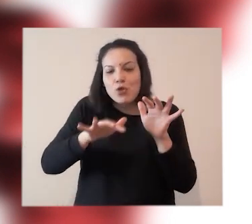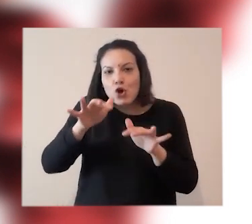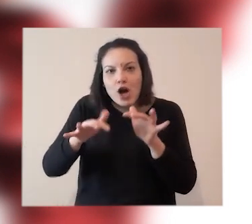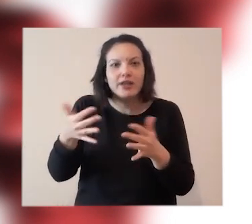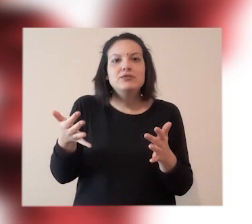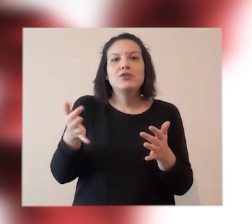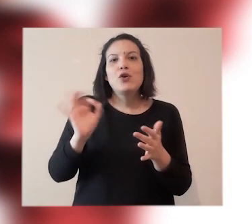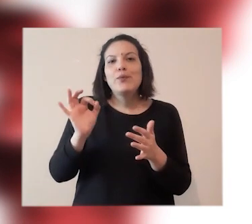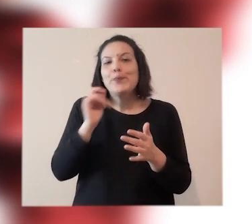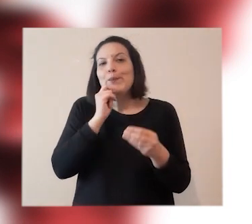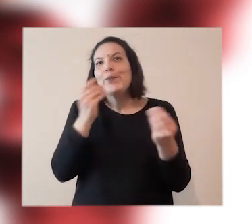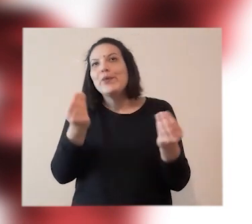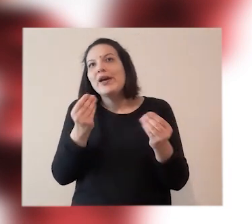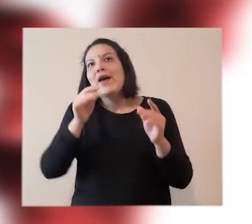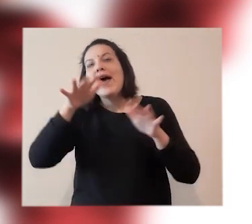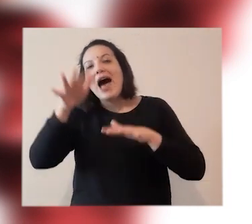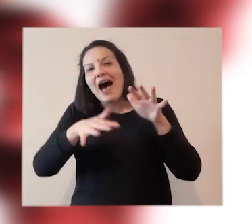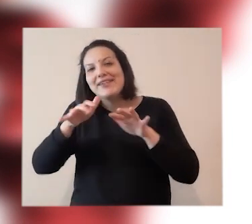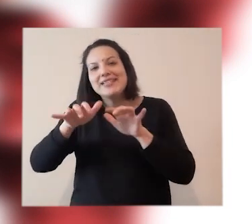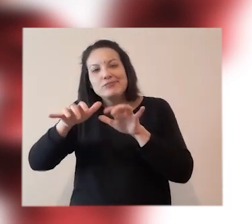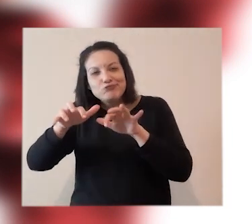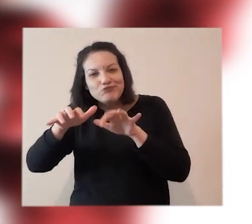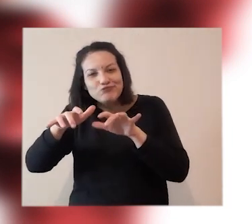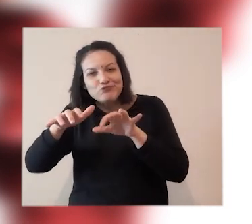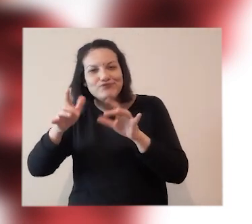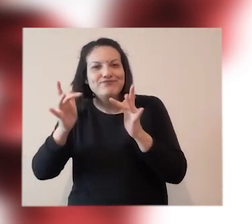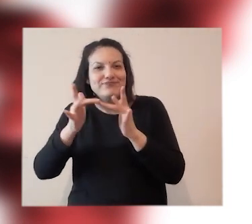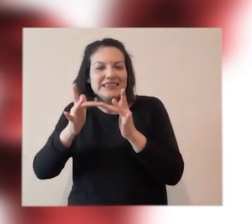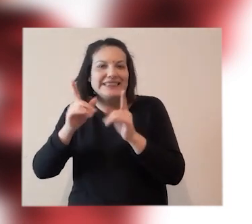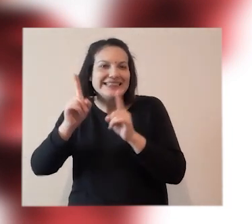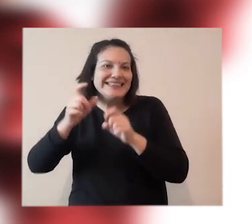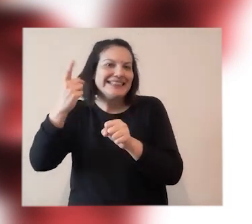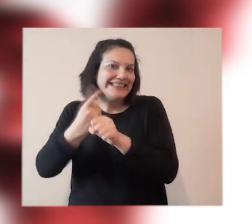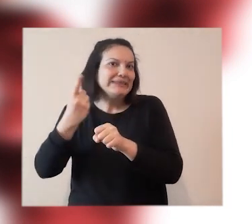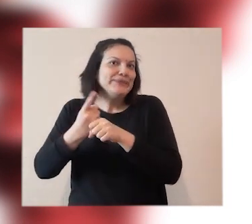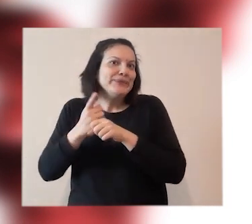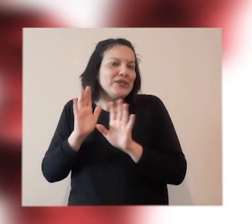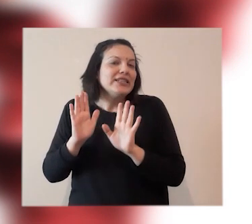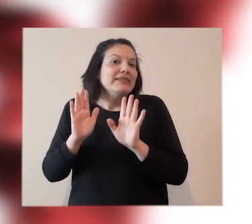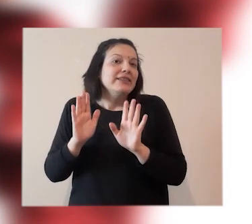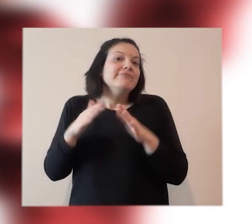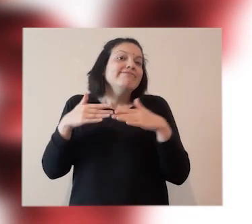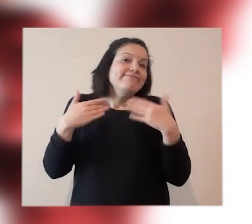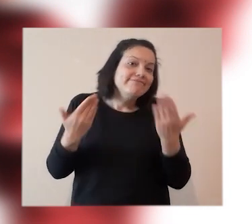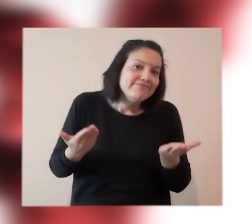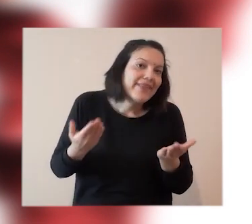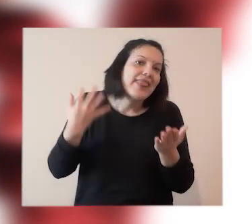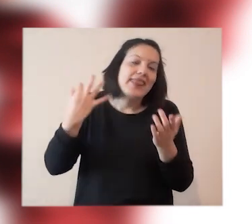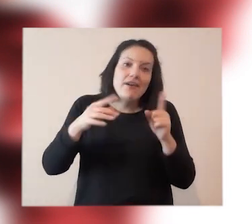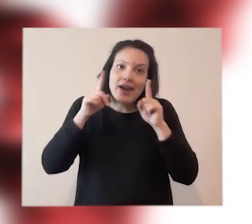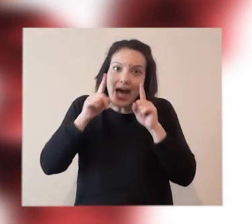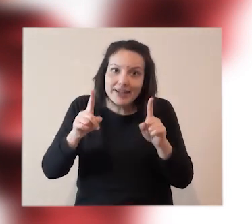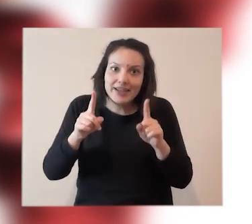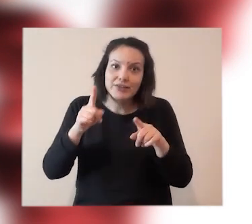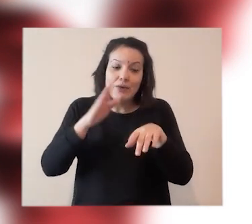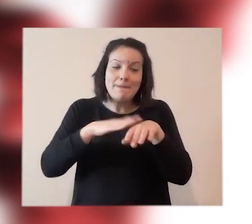trabajar de manera electrónica en el corto tiempo creo va a ser imposible, entonces justamente por eso hay que estar siempre atento al lavado